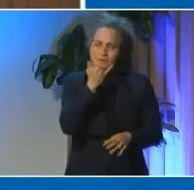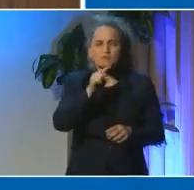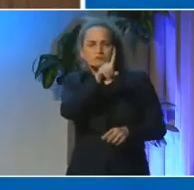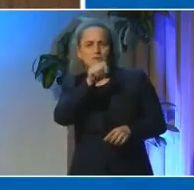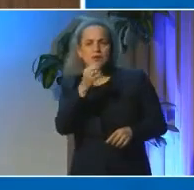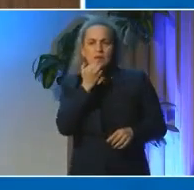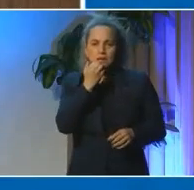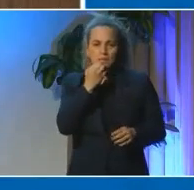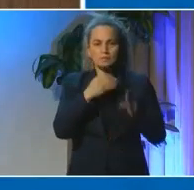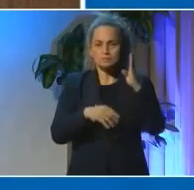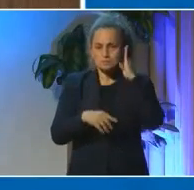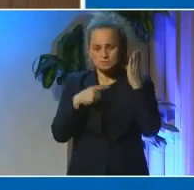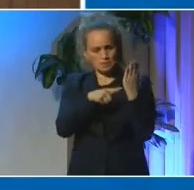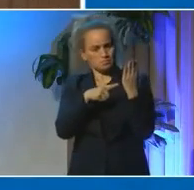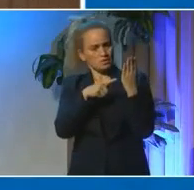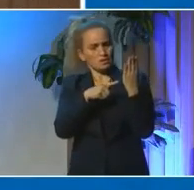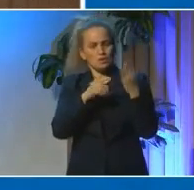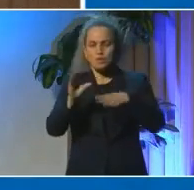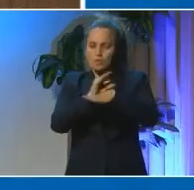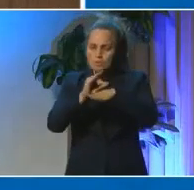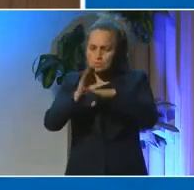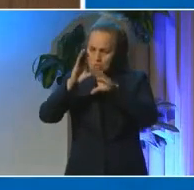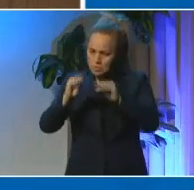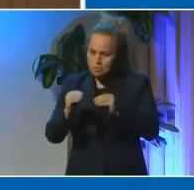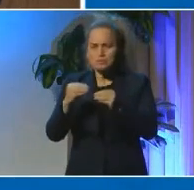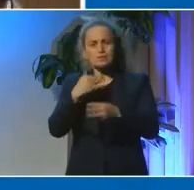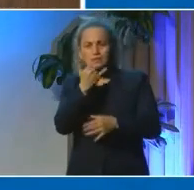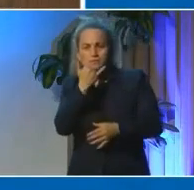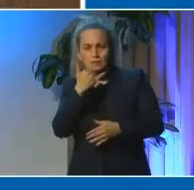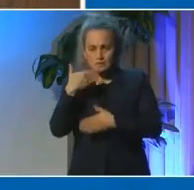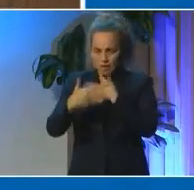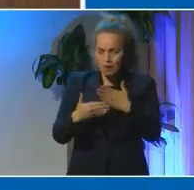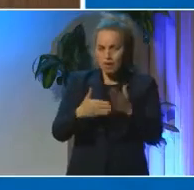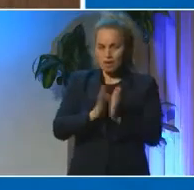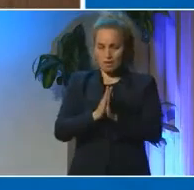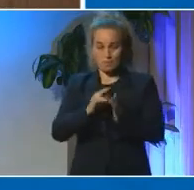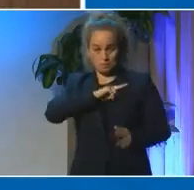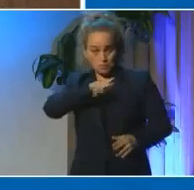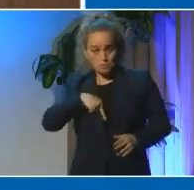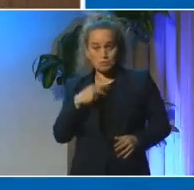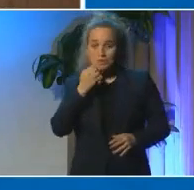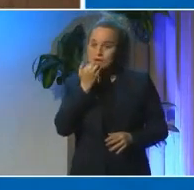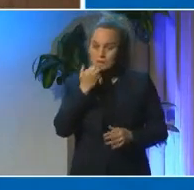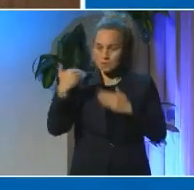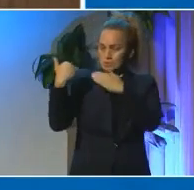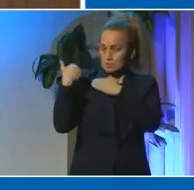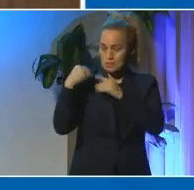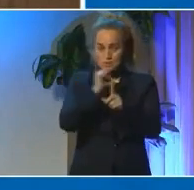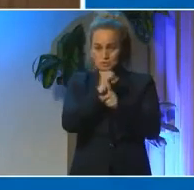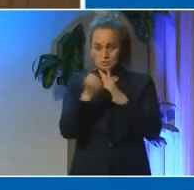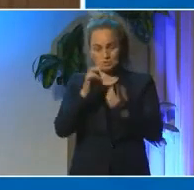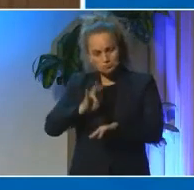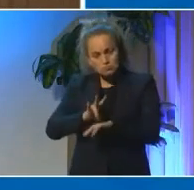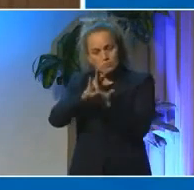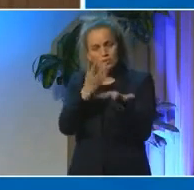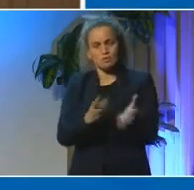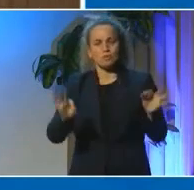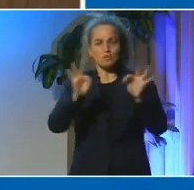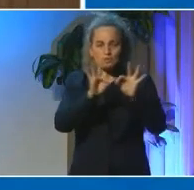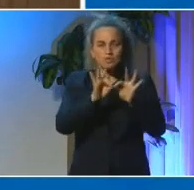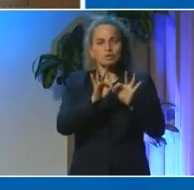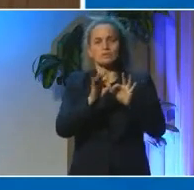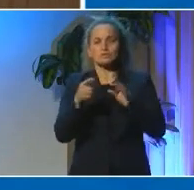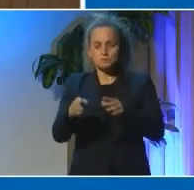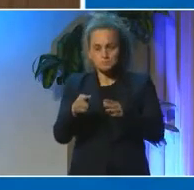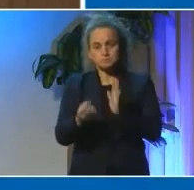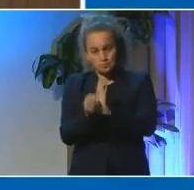cuando yo termino con la operación de un computador también de ahí también que nosotros Incluso en los modelos de responsabilidad social apostamos porque la circularidad